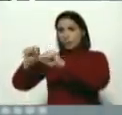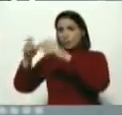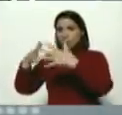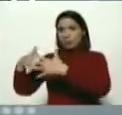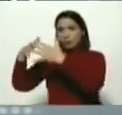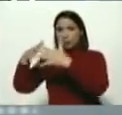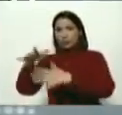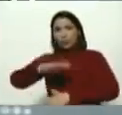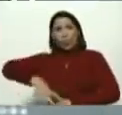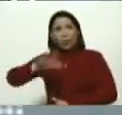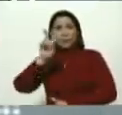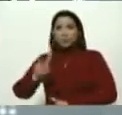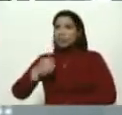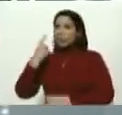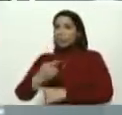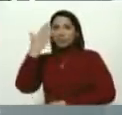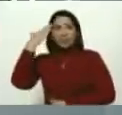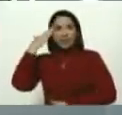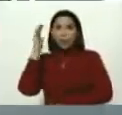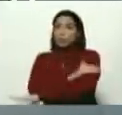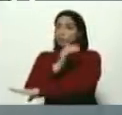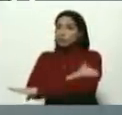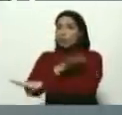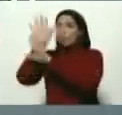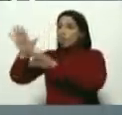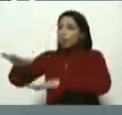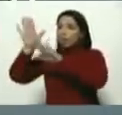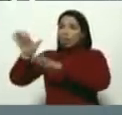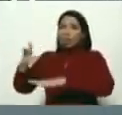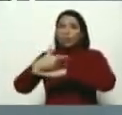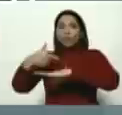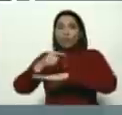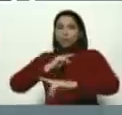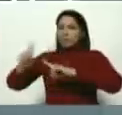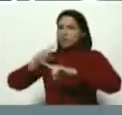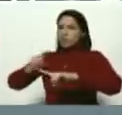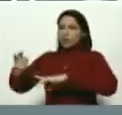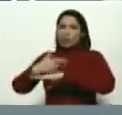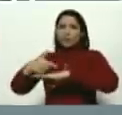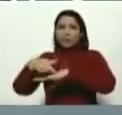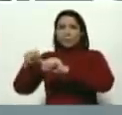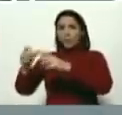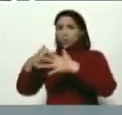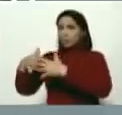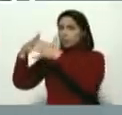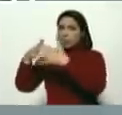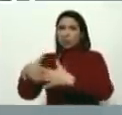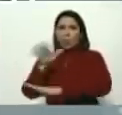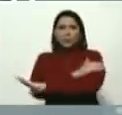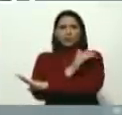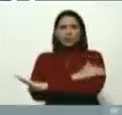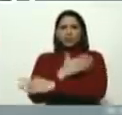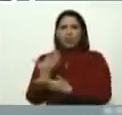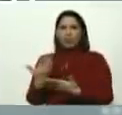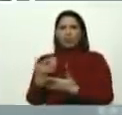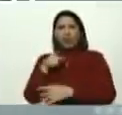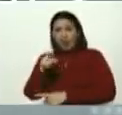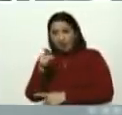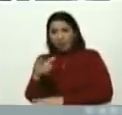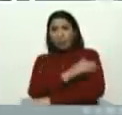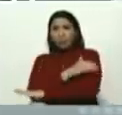Toda Venezuela debe saberlo. La orden del gobierno imperialista de Estados Unidos es que la oposición, esta